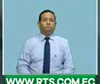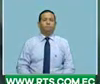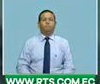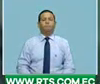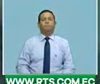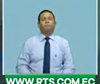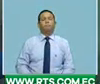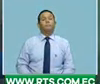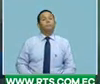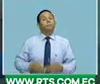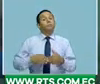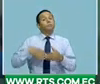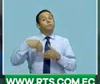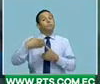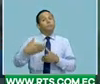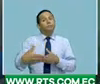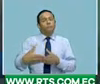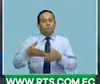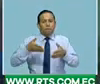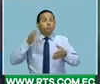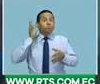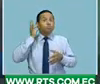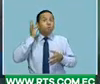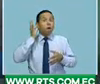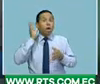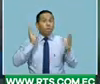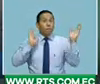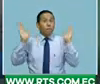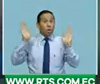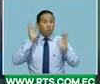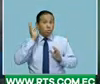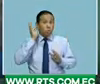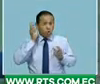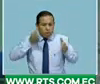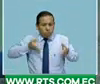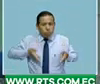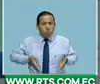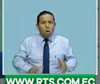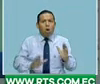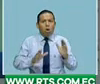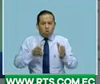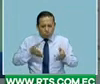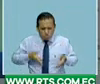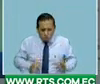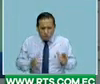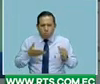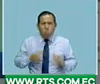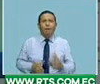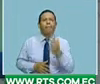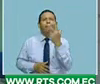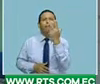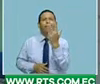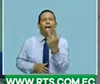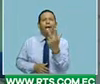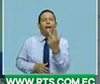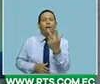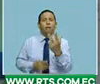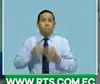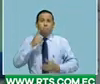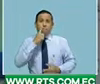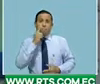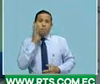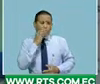Y más adelante, nacen trillizos en Babahoyo. Sus padres son de escasos recursos económicos, por lo que solicitan